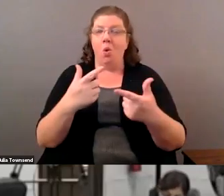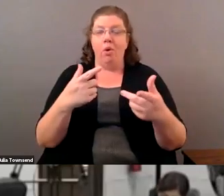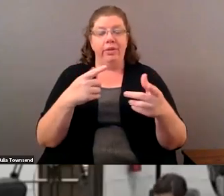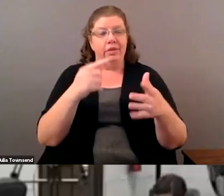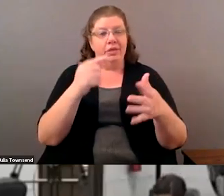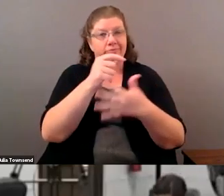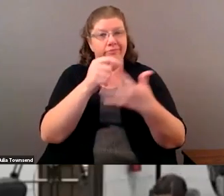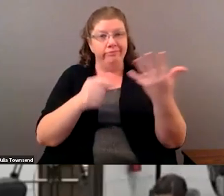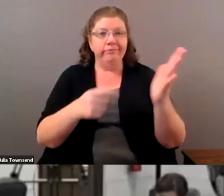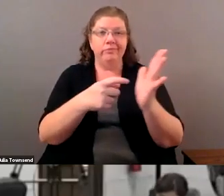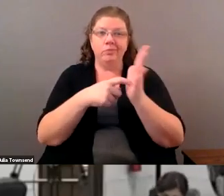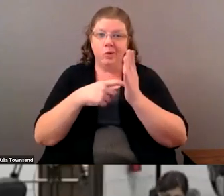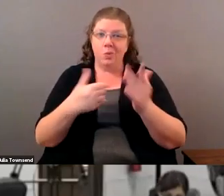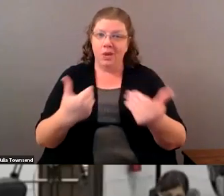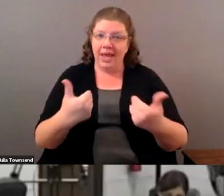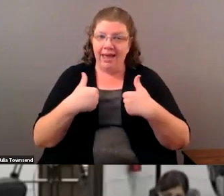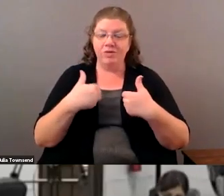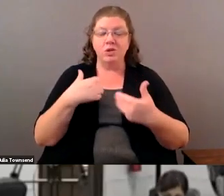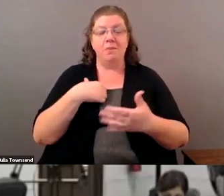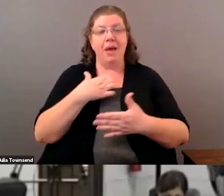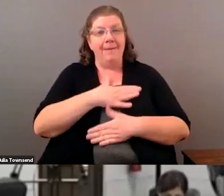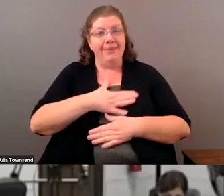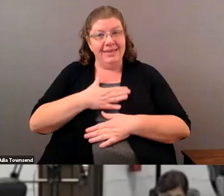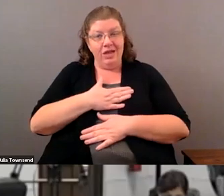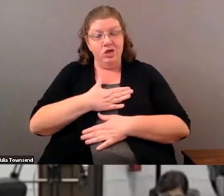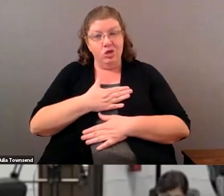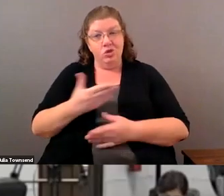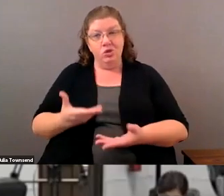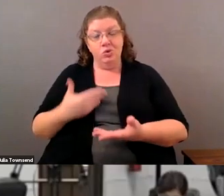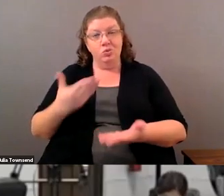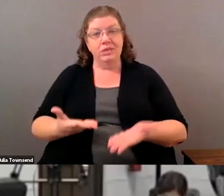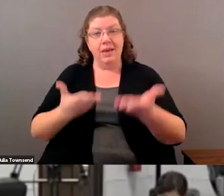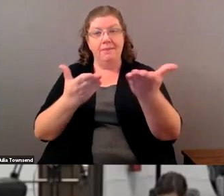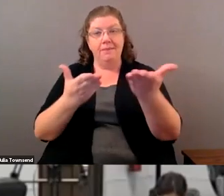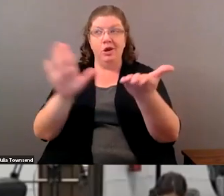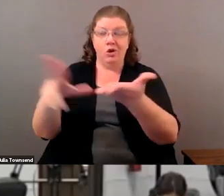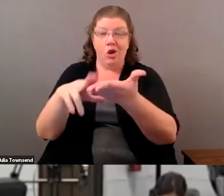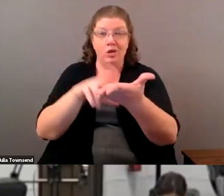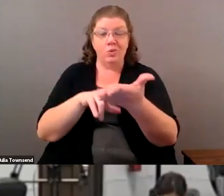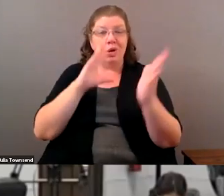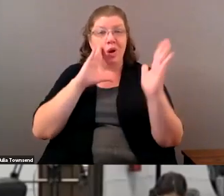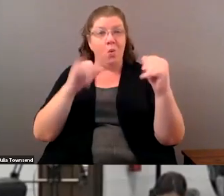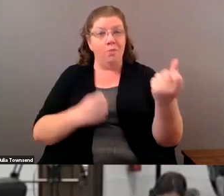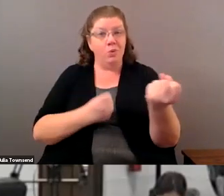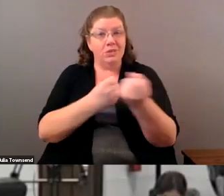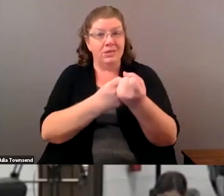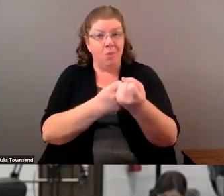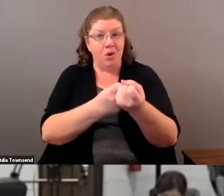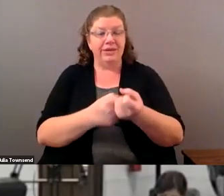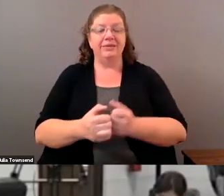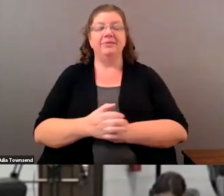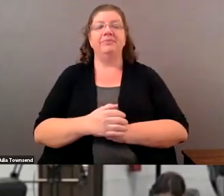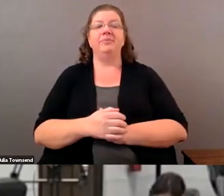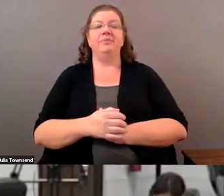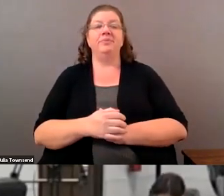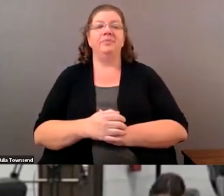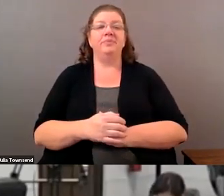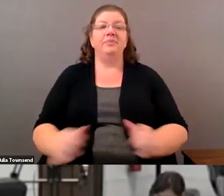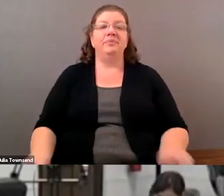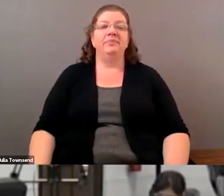aprender y para mantener a todos seguros con los medios que tenemos entonces con mucho gusto yo les